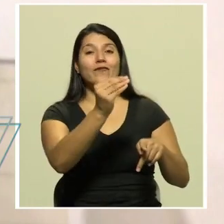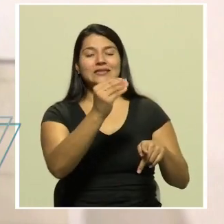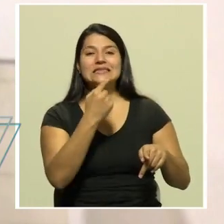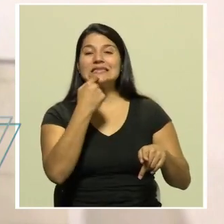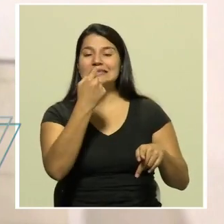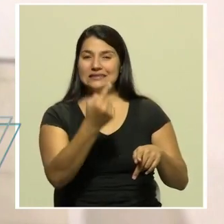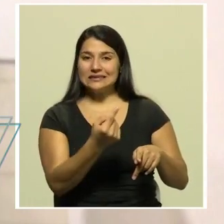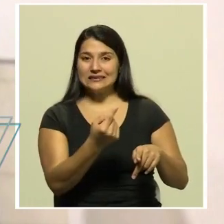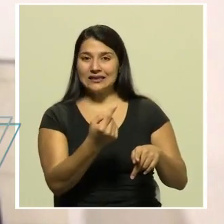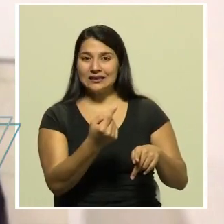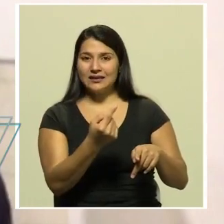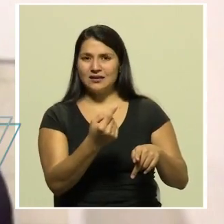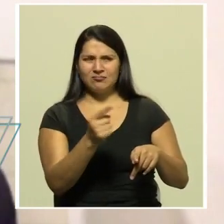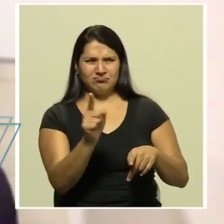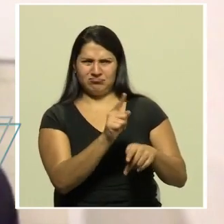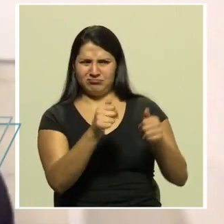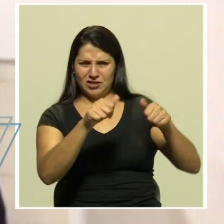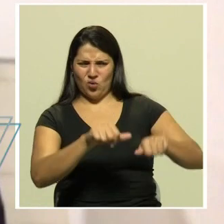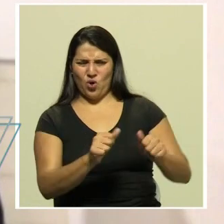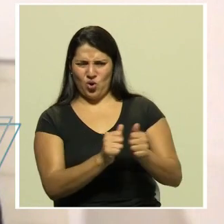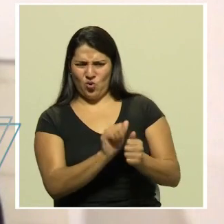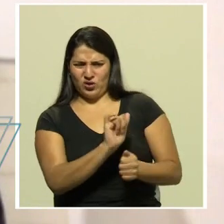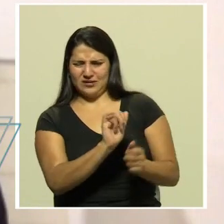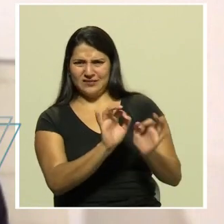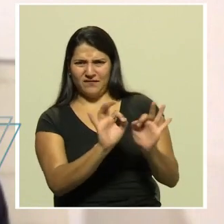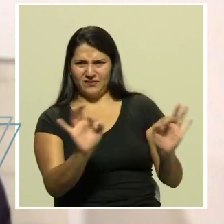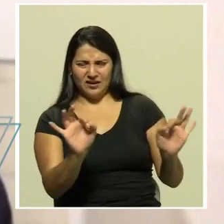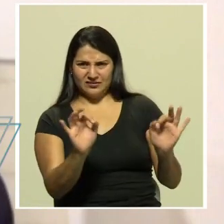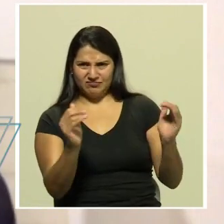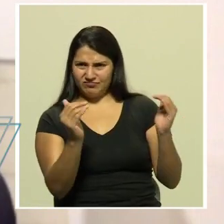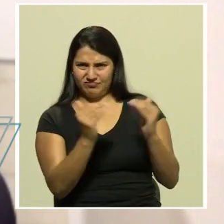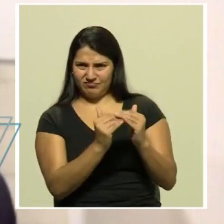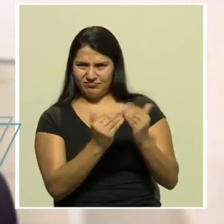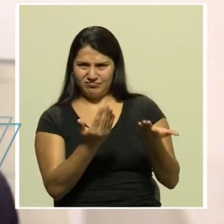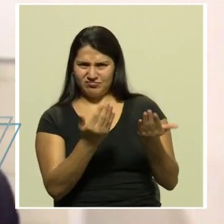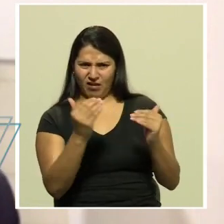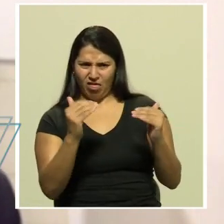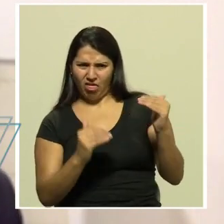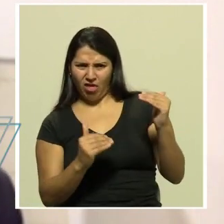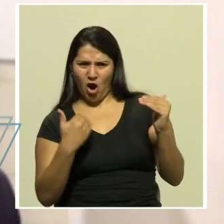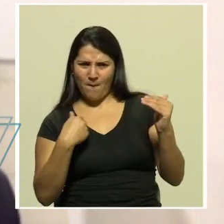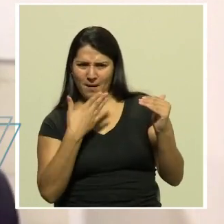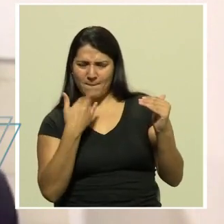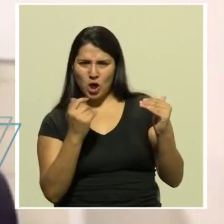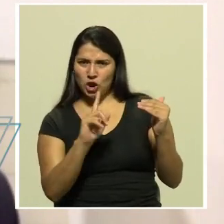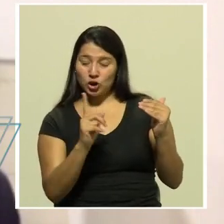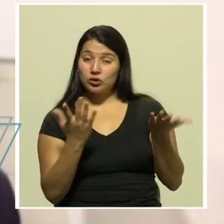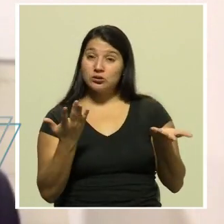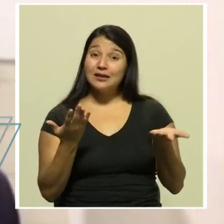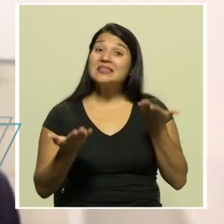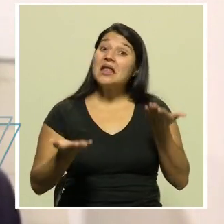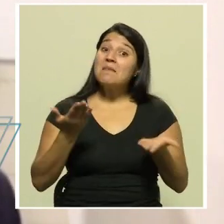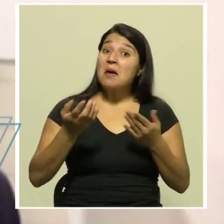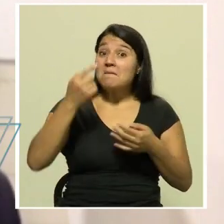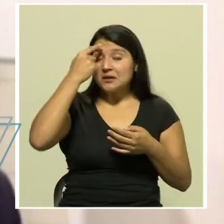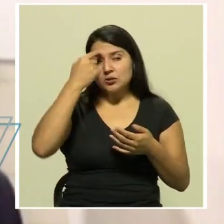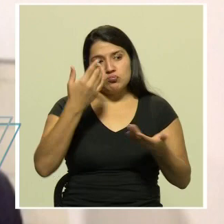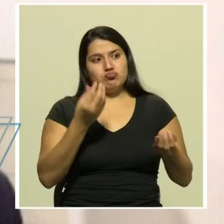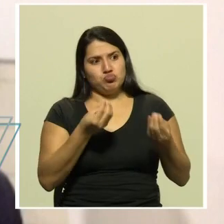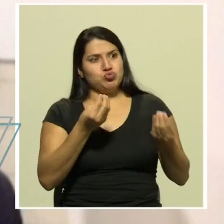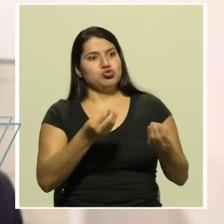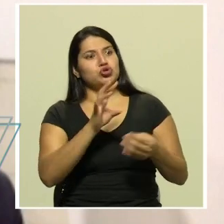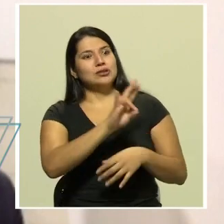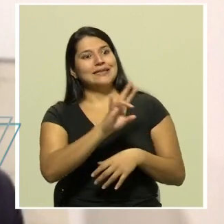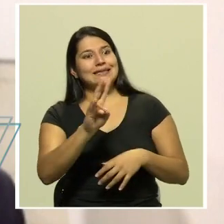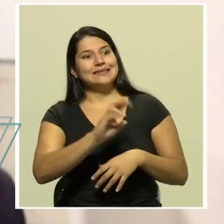dicen que están en desacuerdo con esa frase. Uno podría decir, bueno, es un 77% de las personas